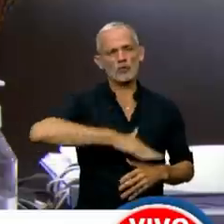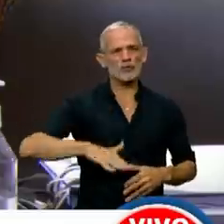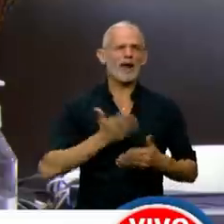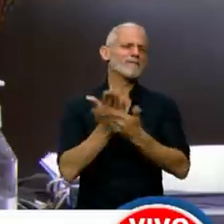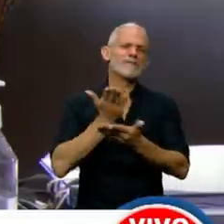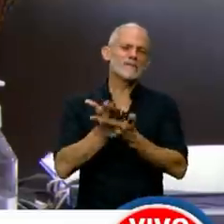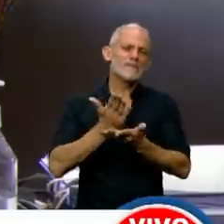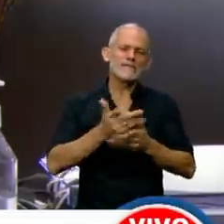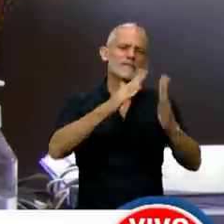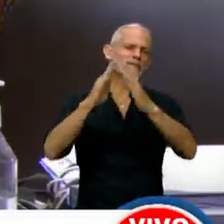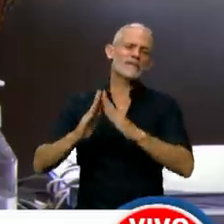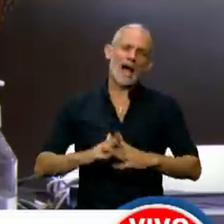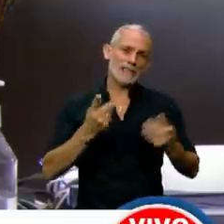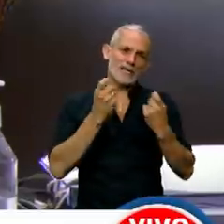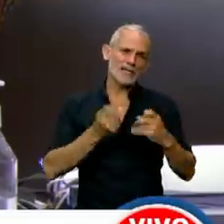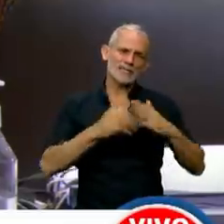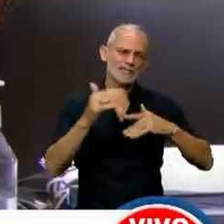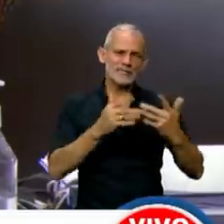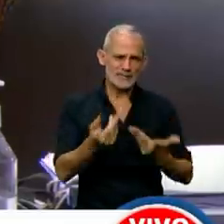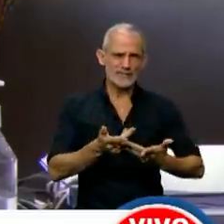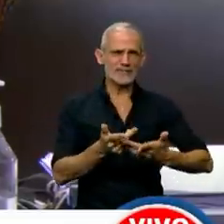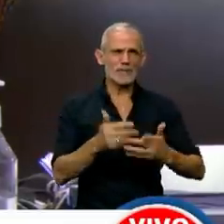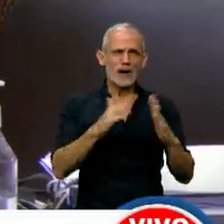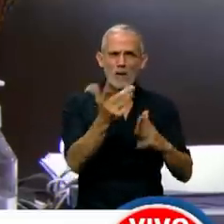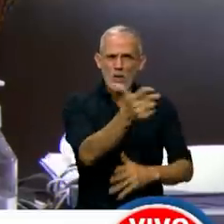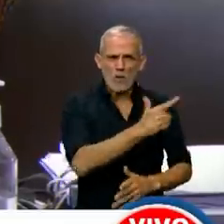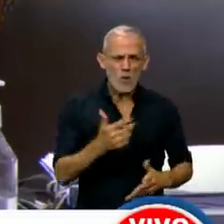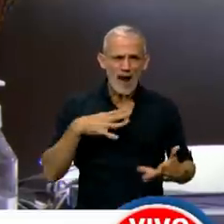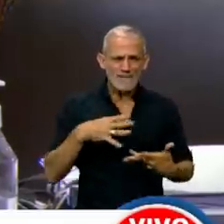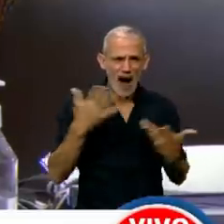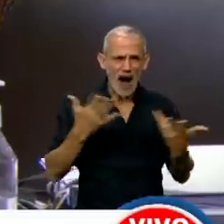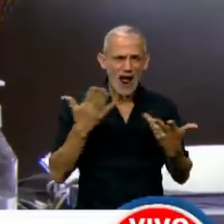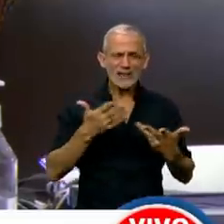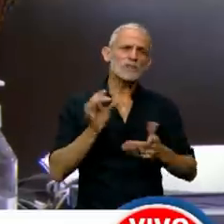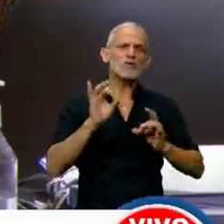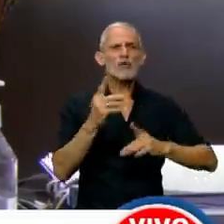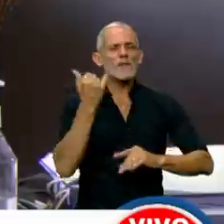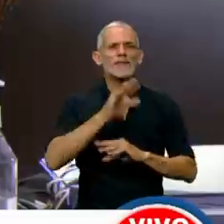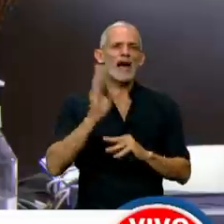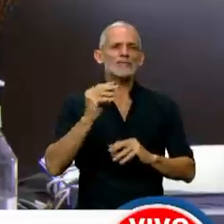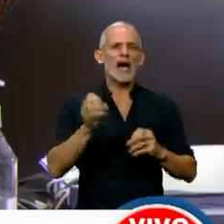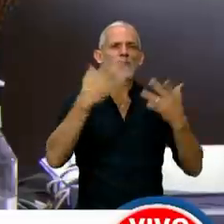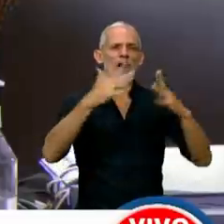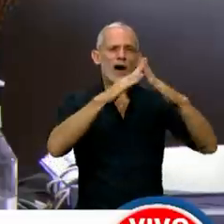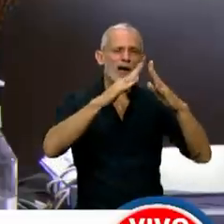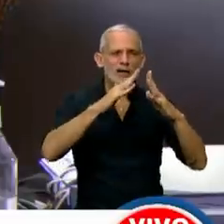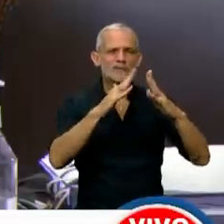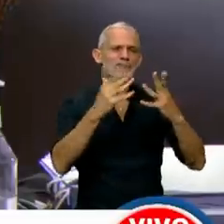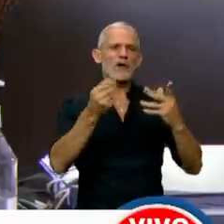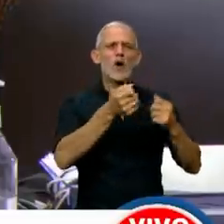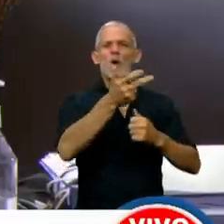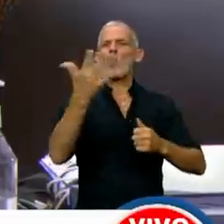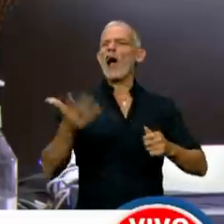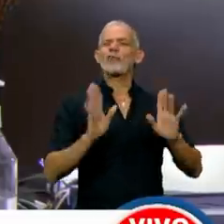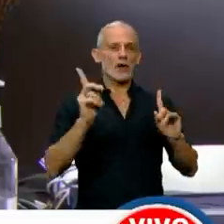las viviendas reducir el déficit habitacional no significa solamente mejorar una variable estadística